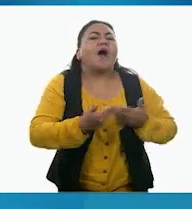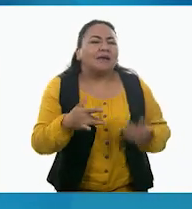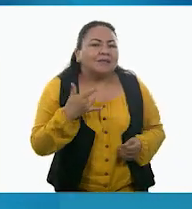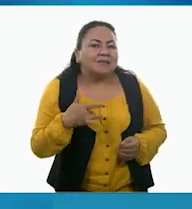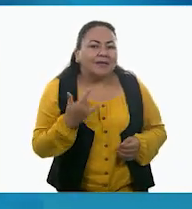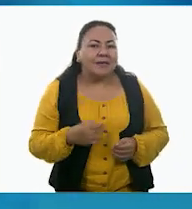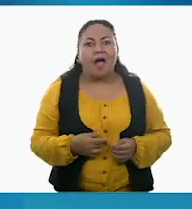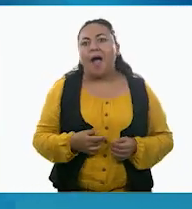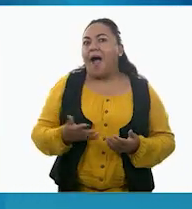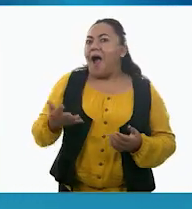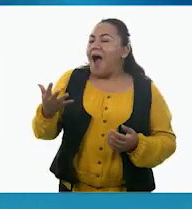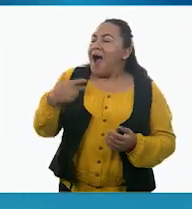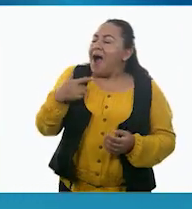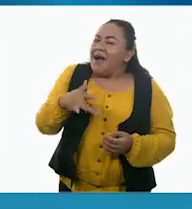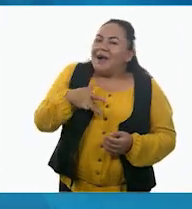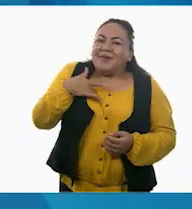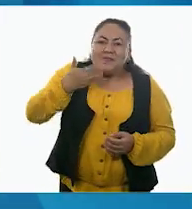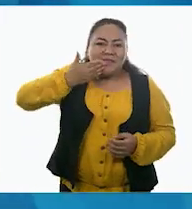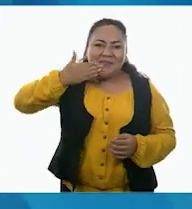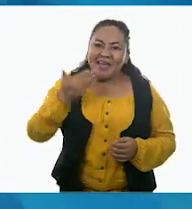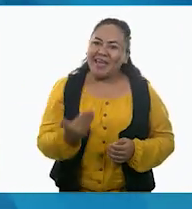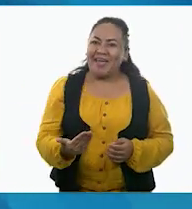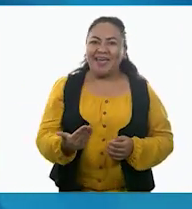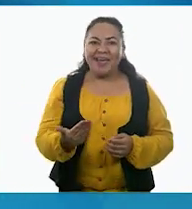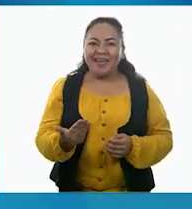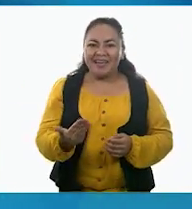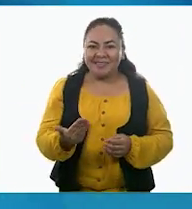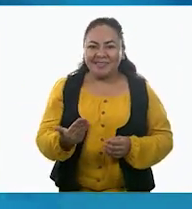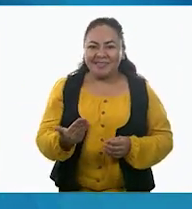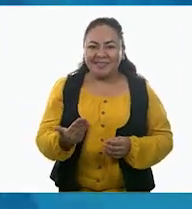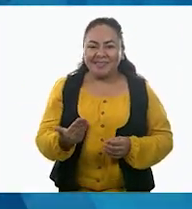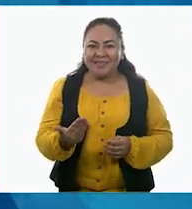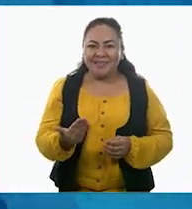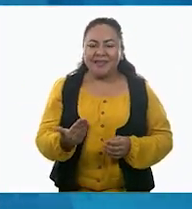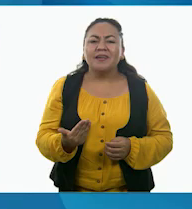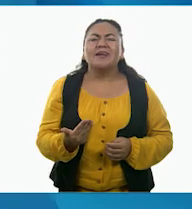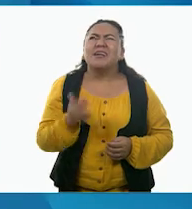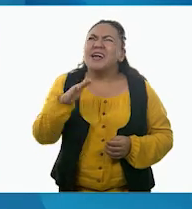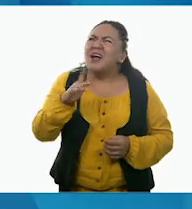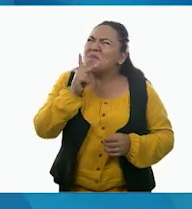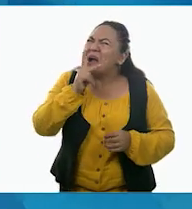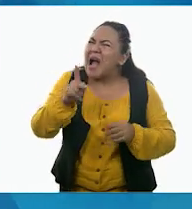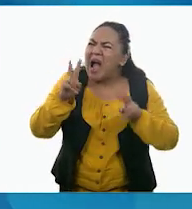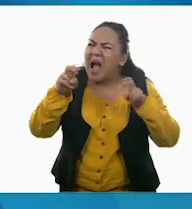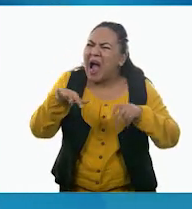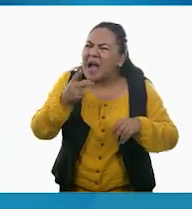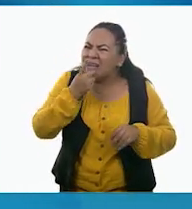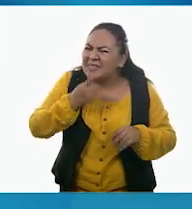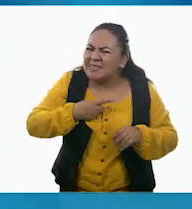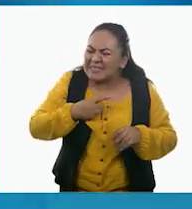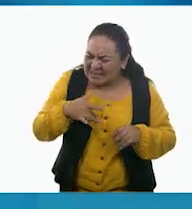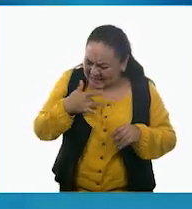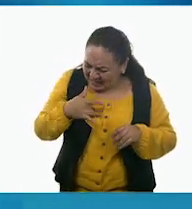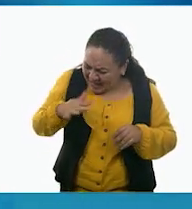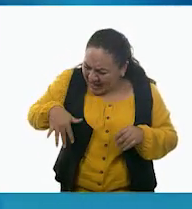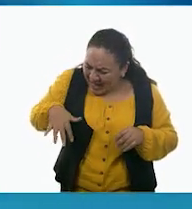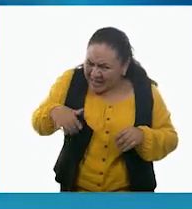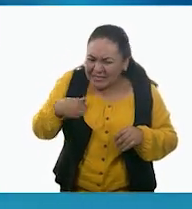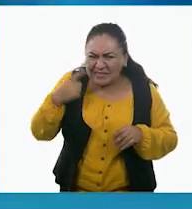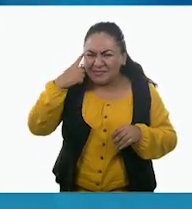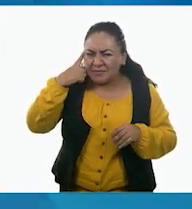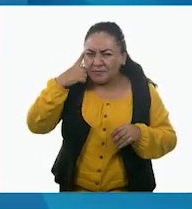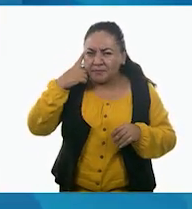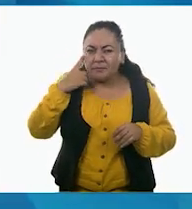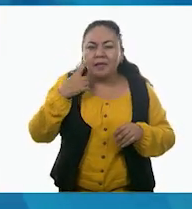y molchilía senca cuali! ¡Ja, ja! ¡Katia tlatoli tipe allá ya yeguaja! ¡Ah!